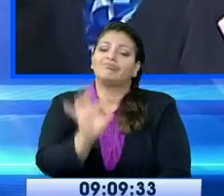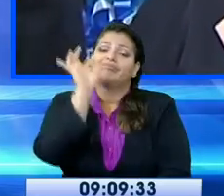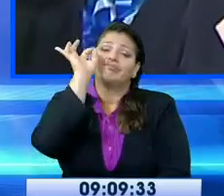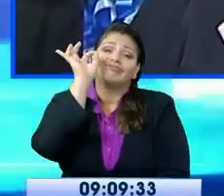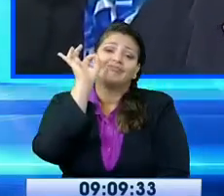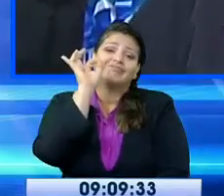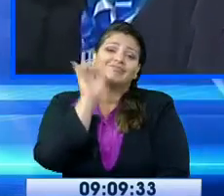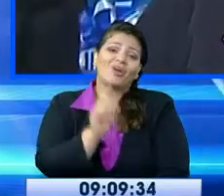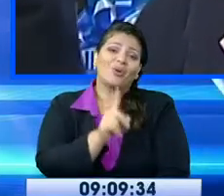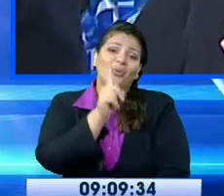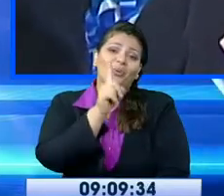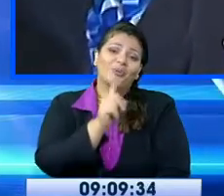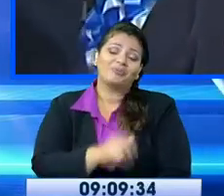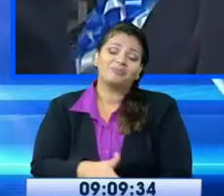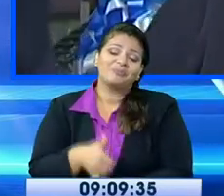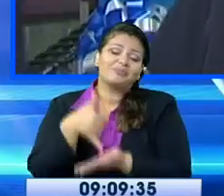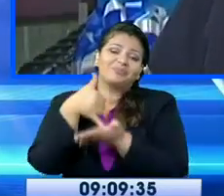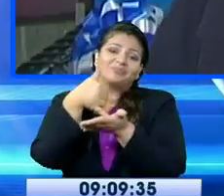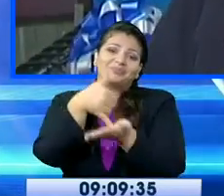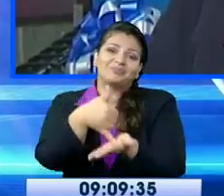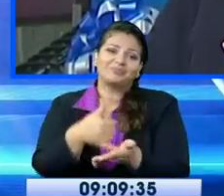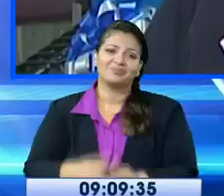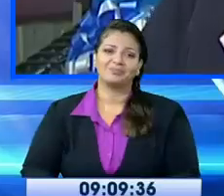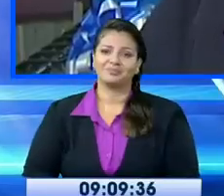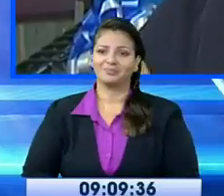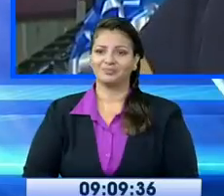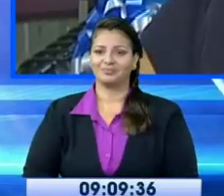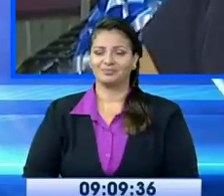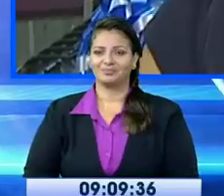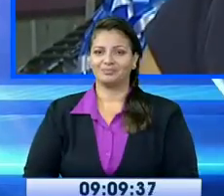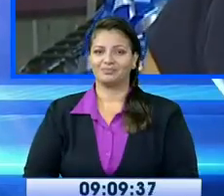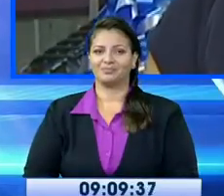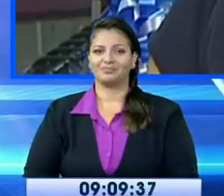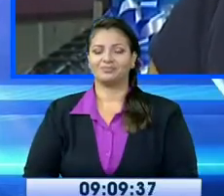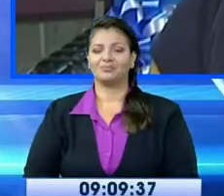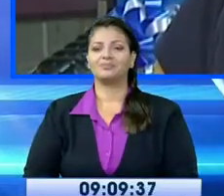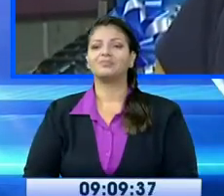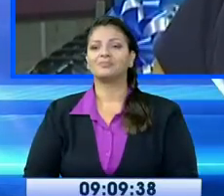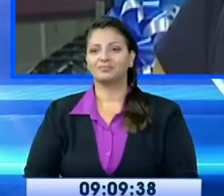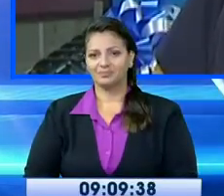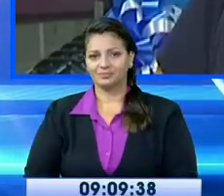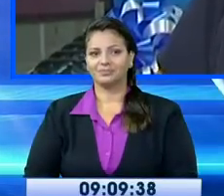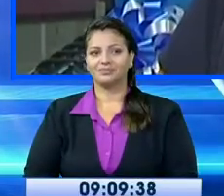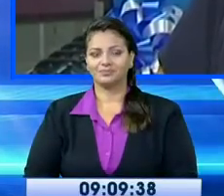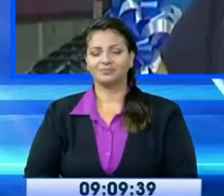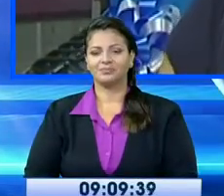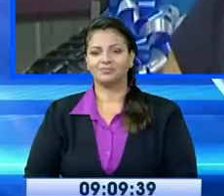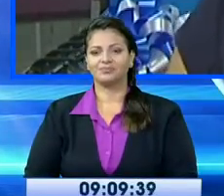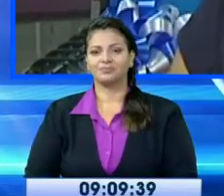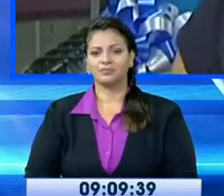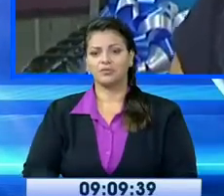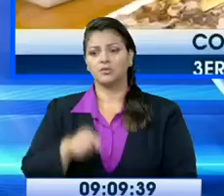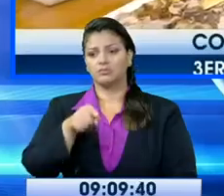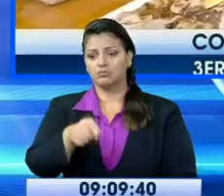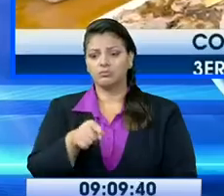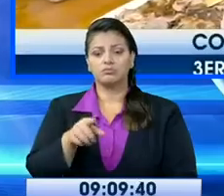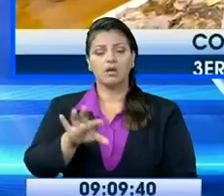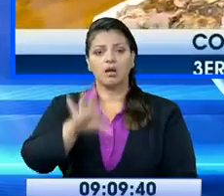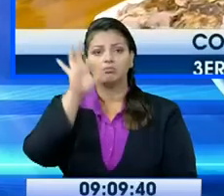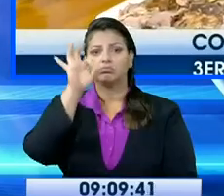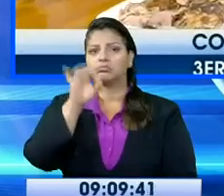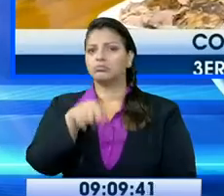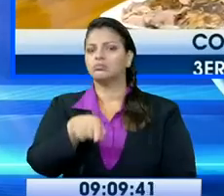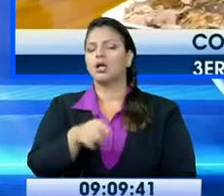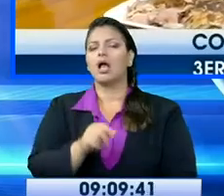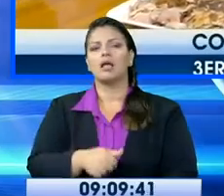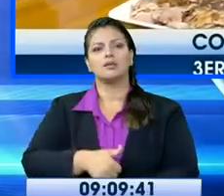ganar, exactamente. Así es. Es como un concurso de belleza, ¿no? Todos llevaron no su premio, en todo caso, porque eran los tres de los finalistas, mejores. Sí. Los tres mejores, mejores. Los que habían quedado en las tres